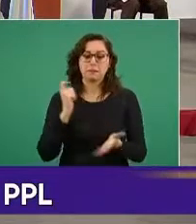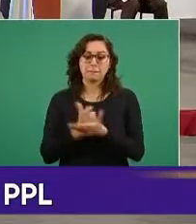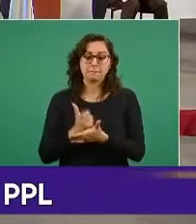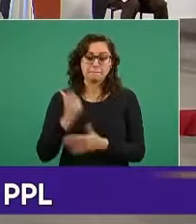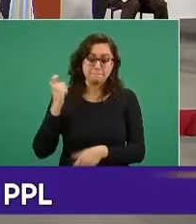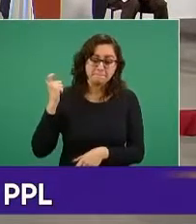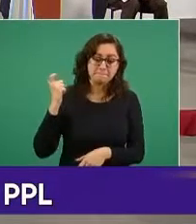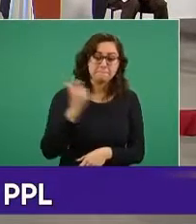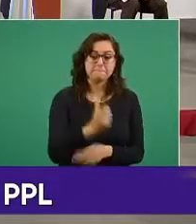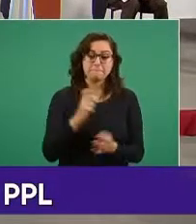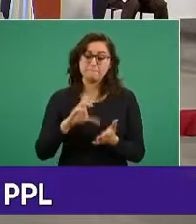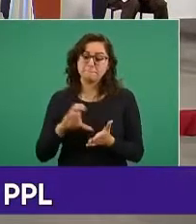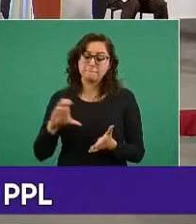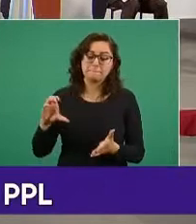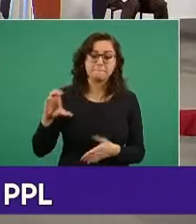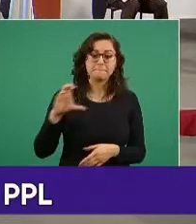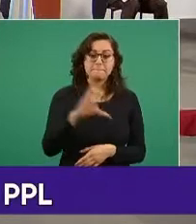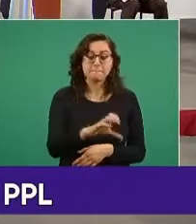pagado